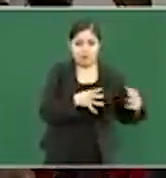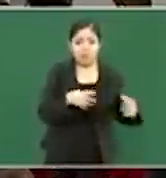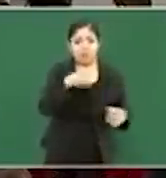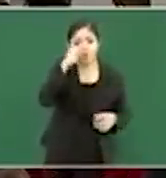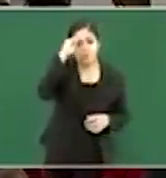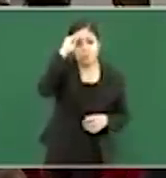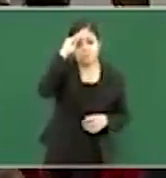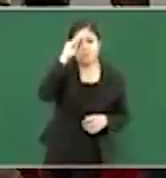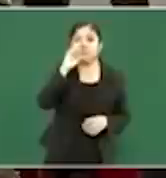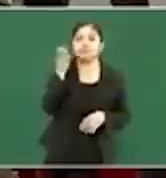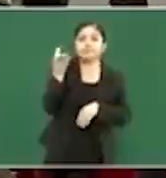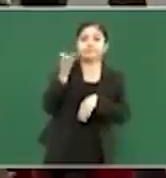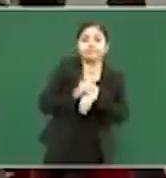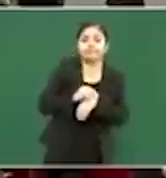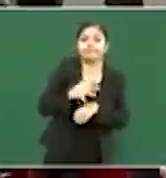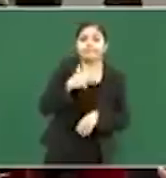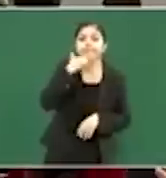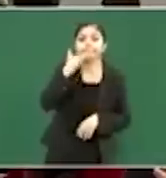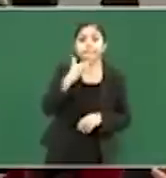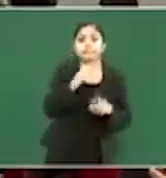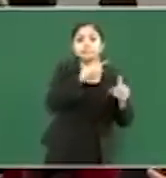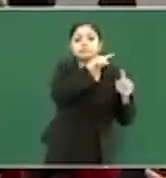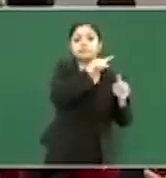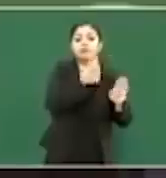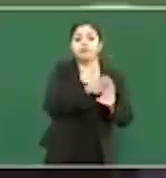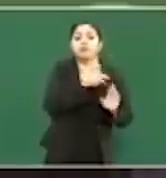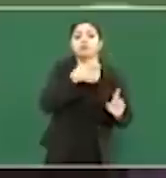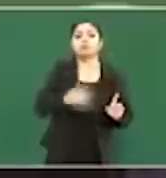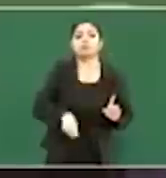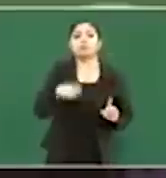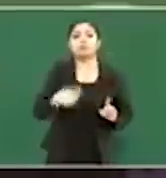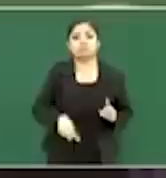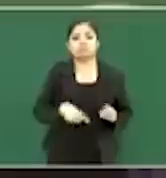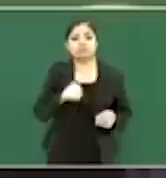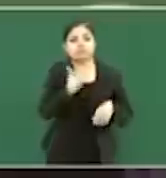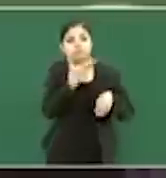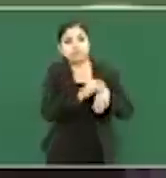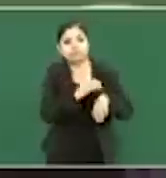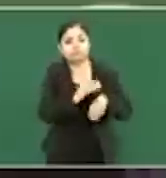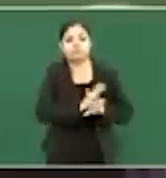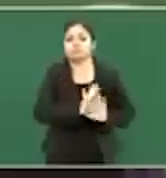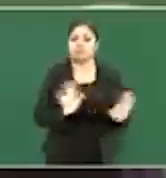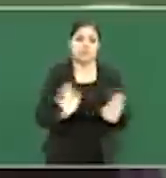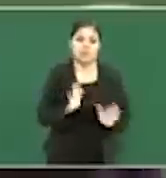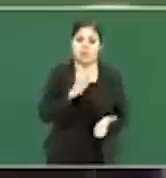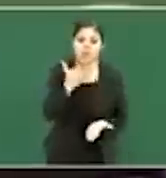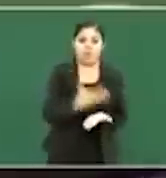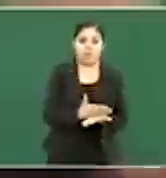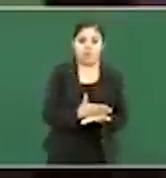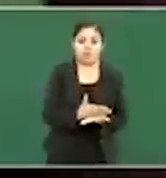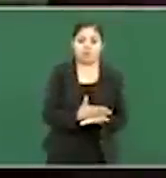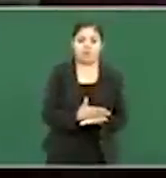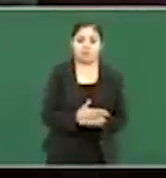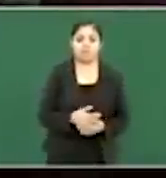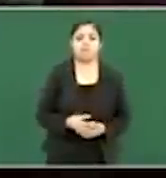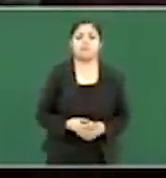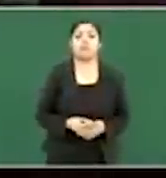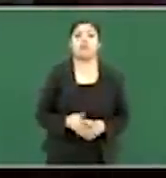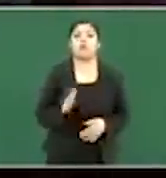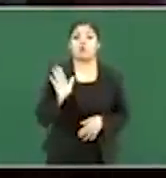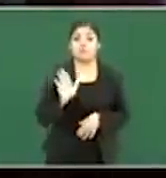arriba hacia abajo, porque el principal problema en